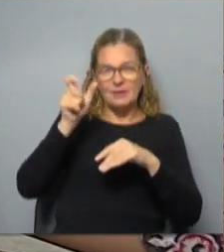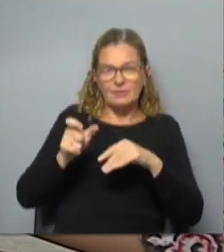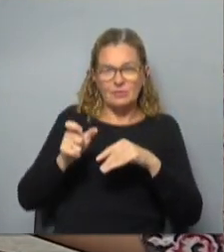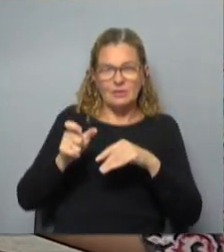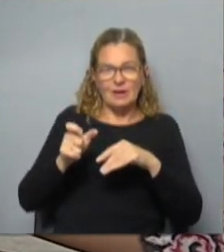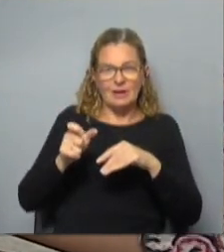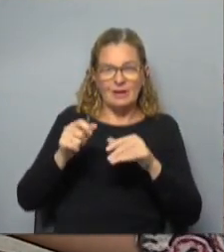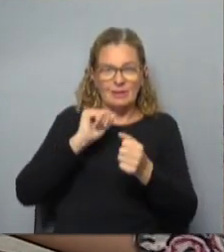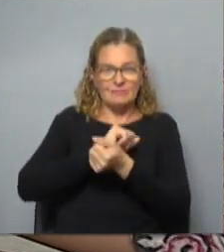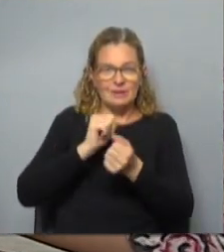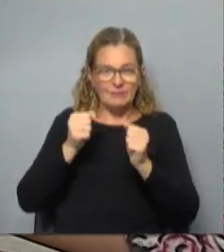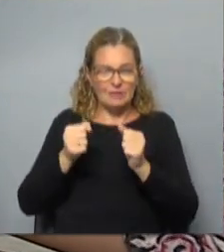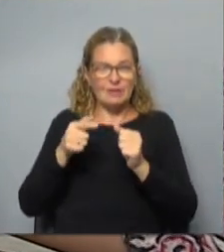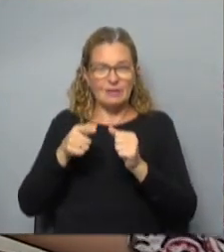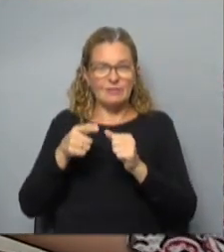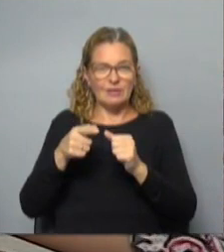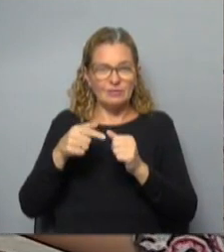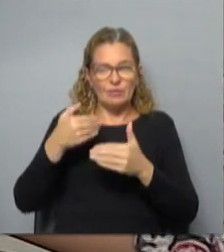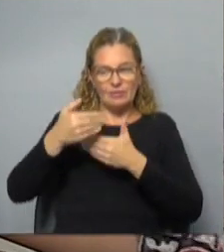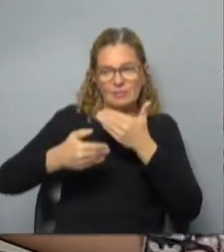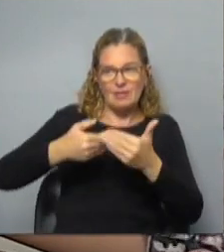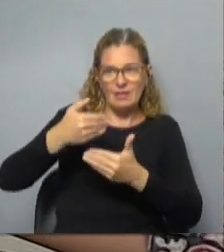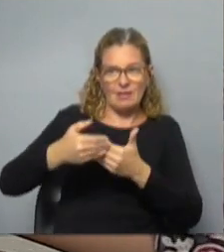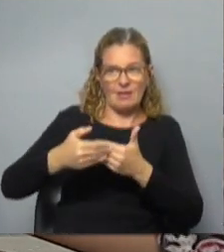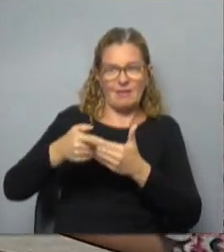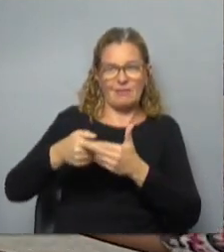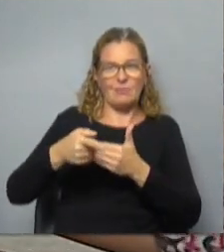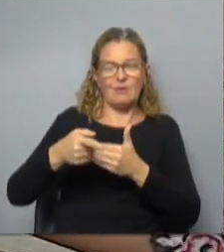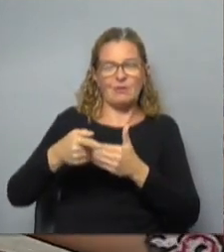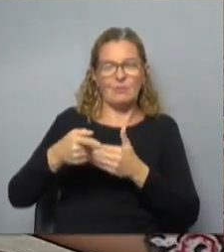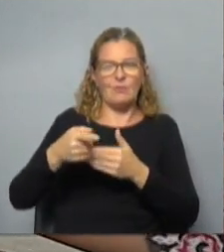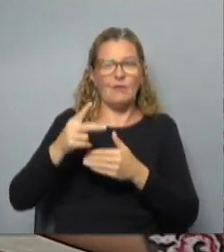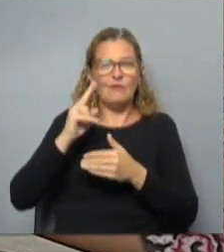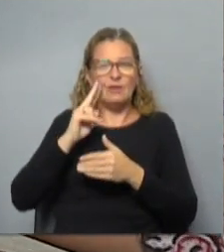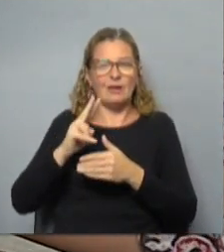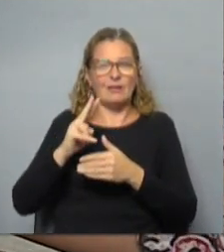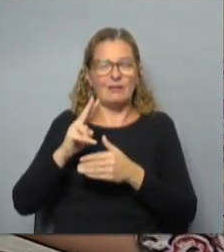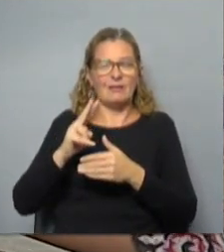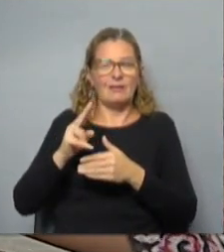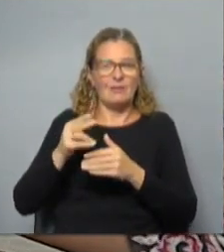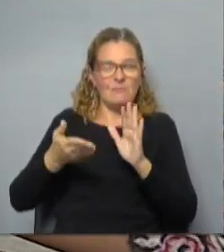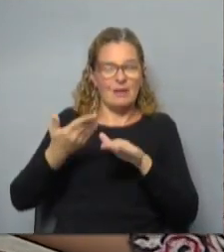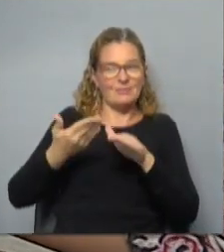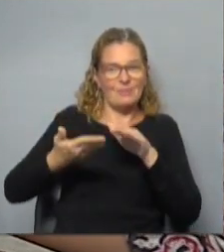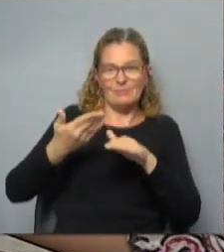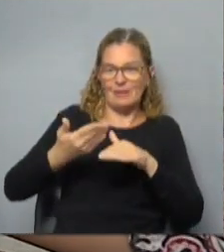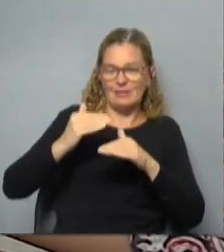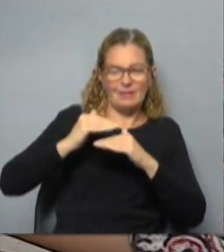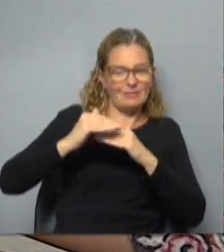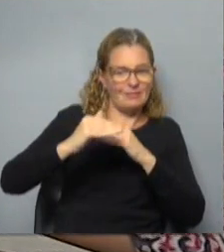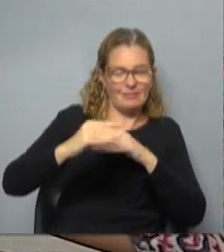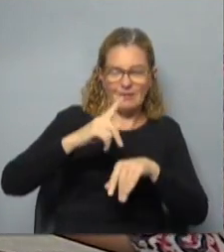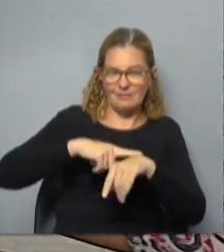están privadas de libertad y esto se sigue esa tendencia al alza si se mantiene en el